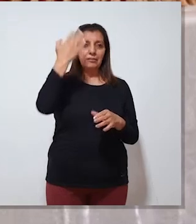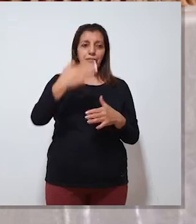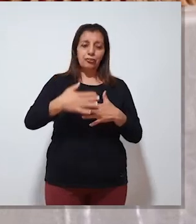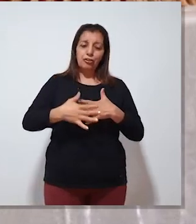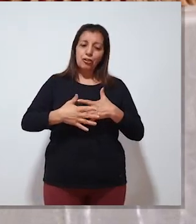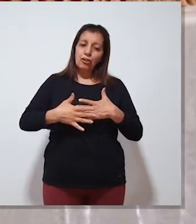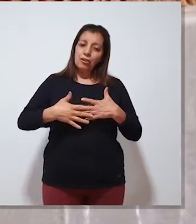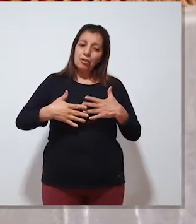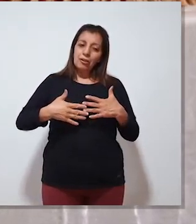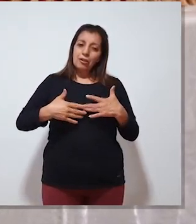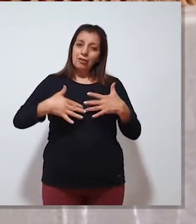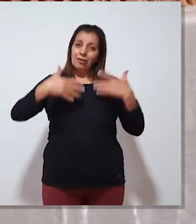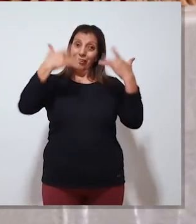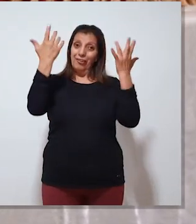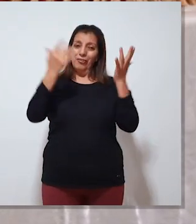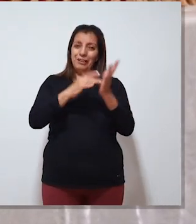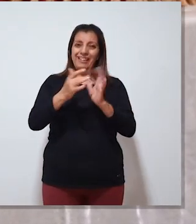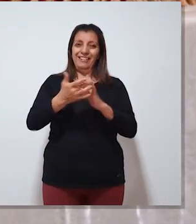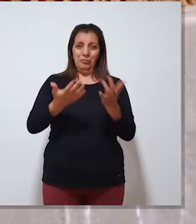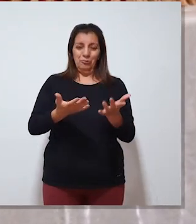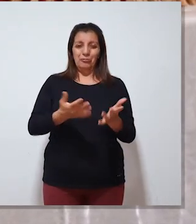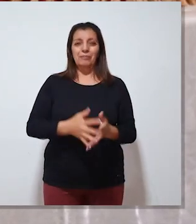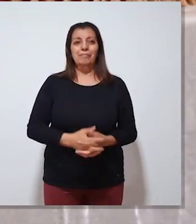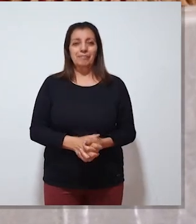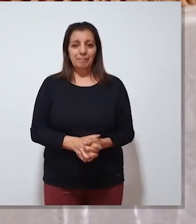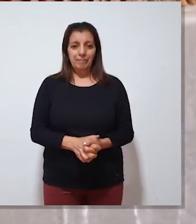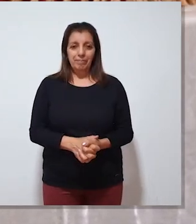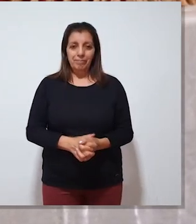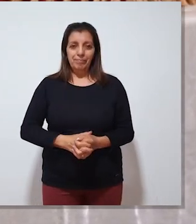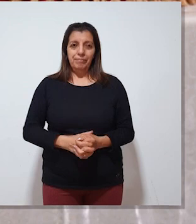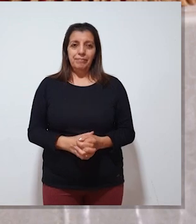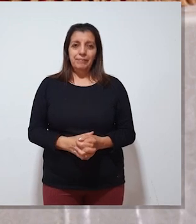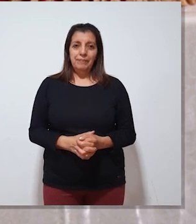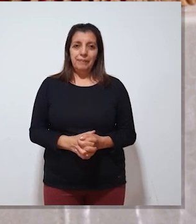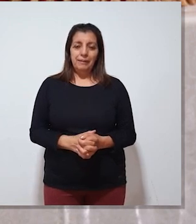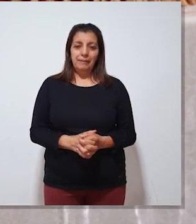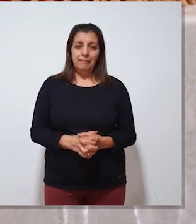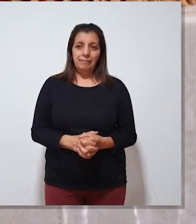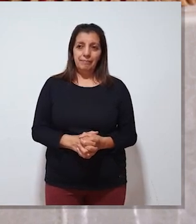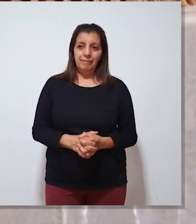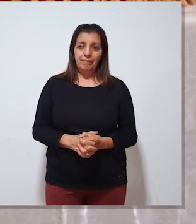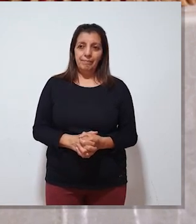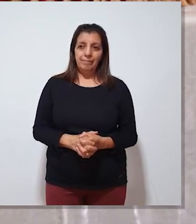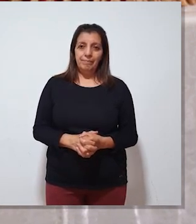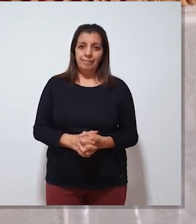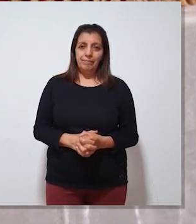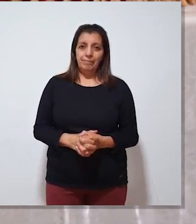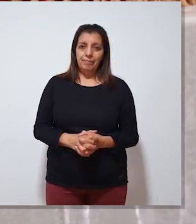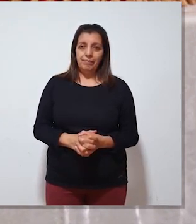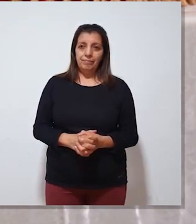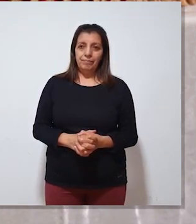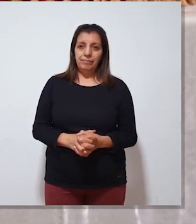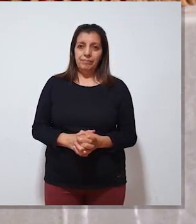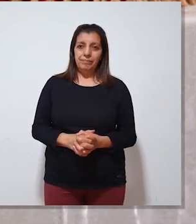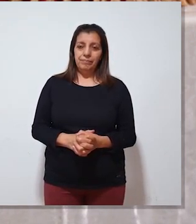Escuchamos ahora la homilía dominical de nuestro arzobispo, Monseñor Marcelo Colombo.